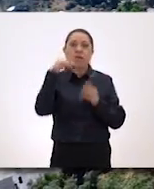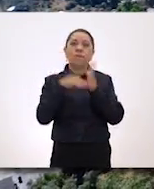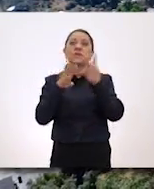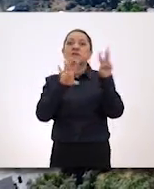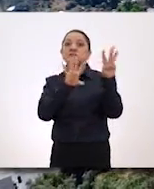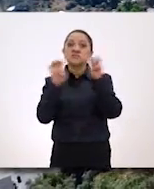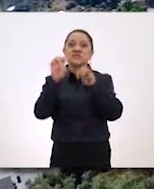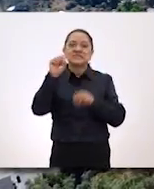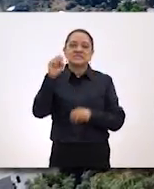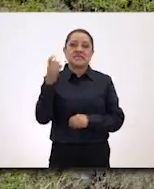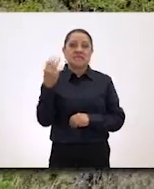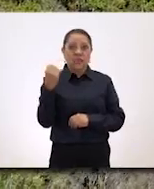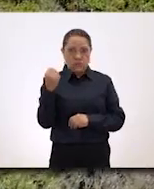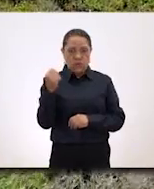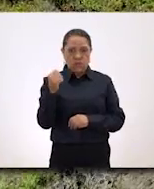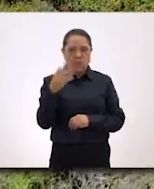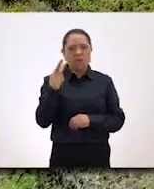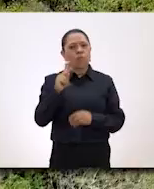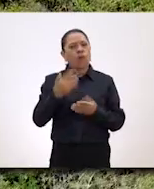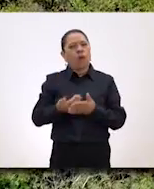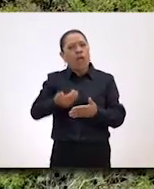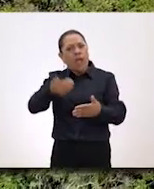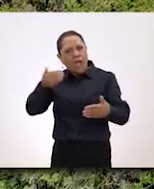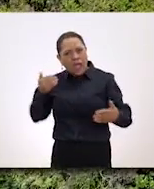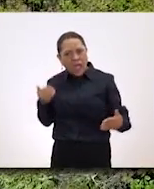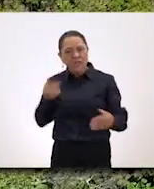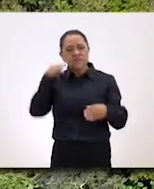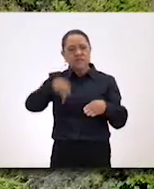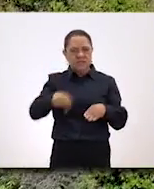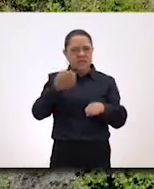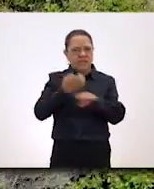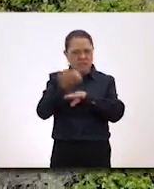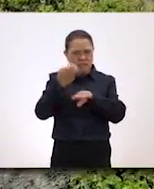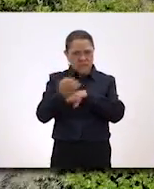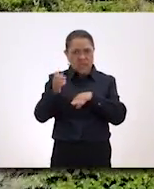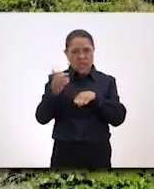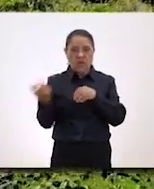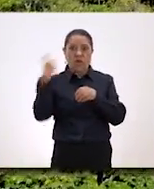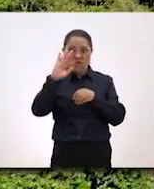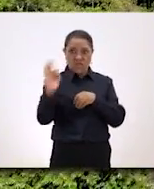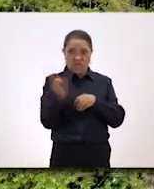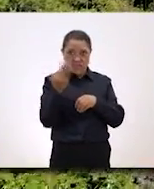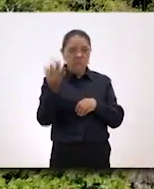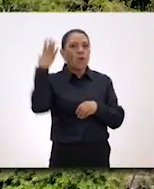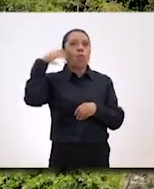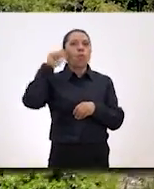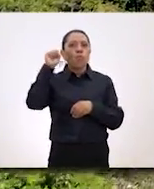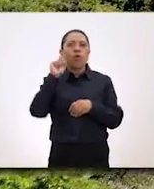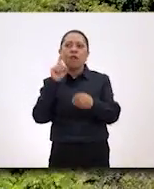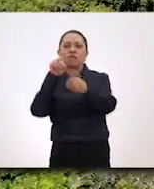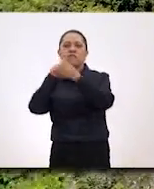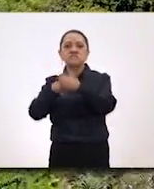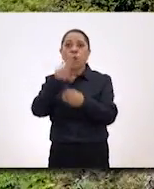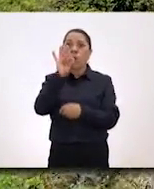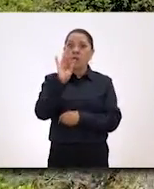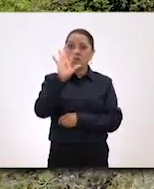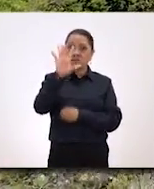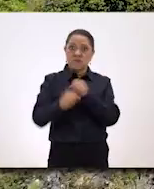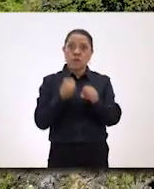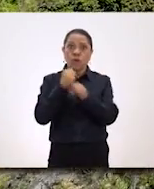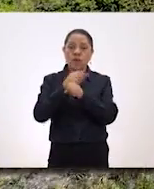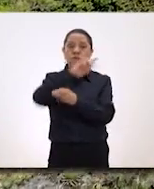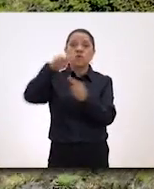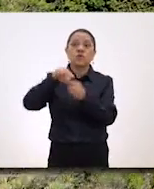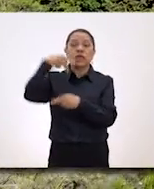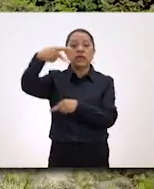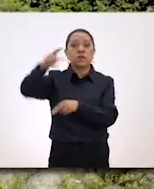de 1869. Antes de ser un estado de la Federación, Morelos perteneció durante 45 años a la